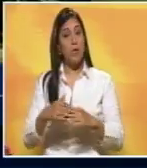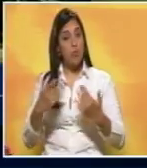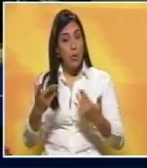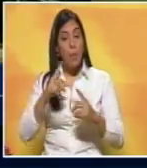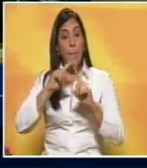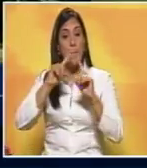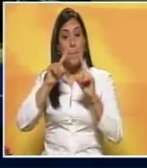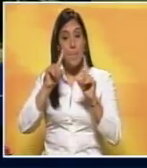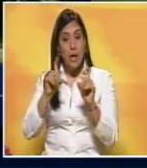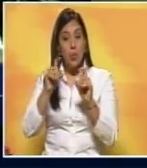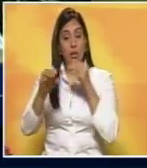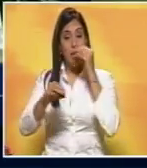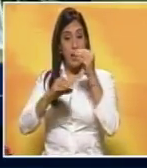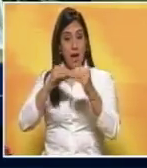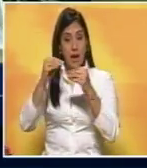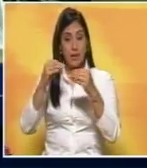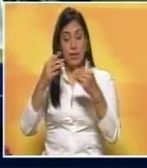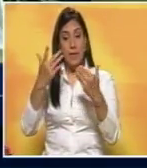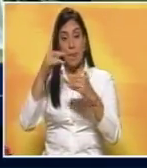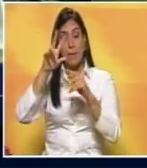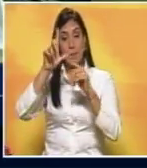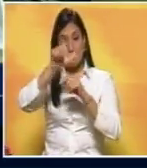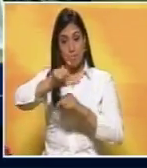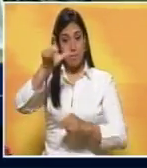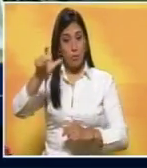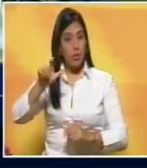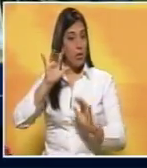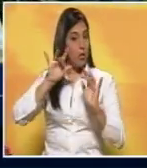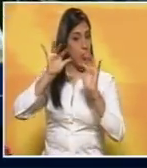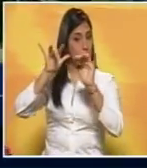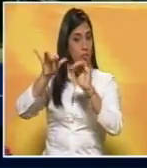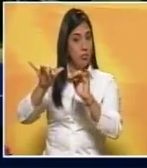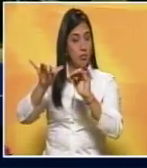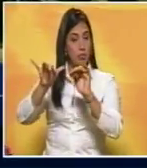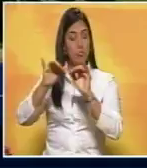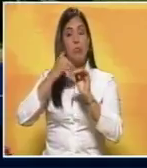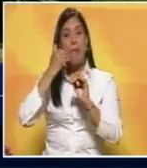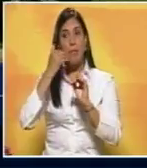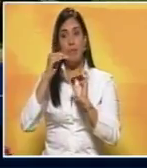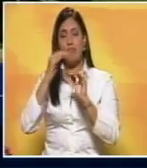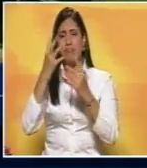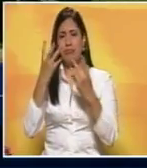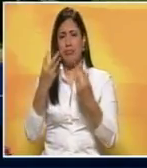las preguntas que se le hicieron a las personas que concurrieron, de una manera